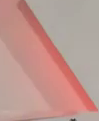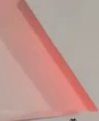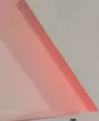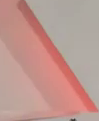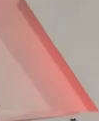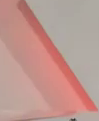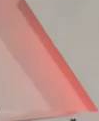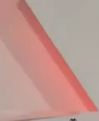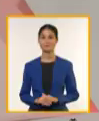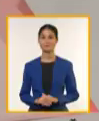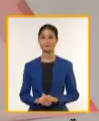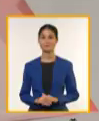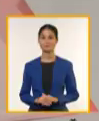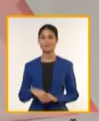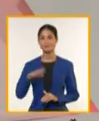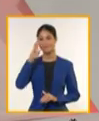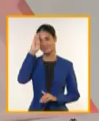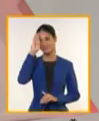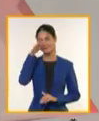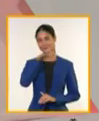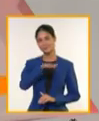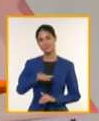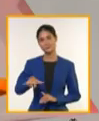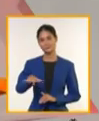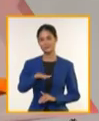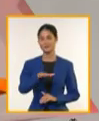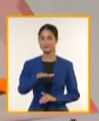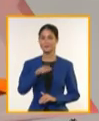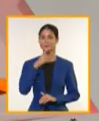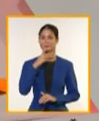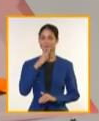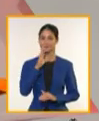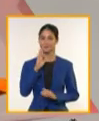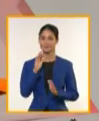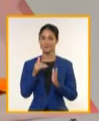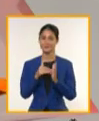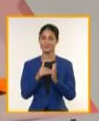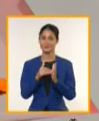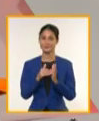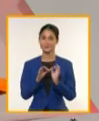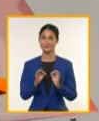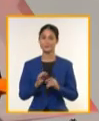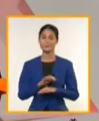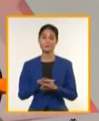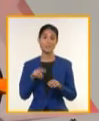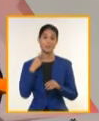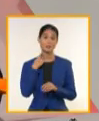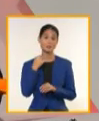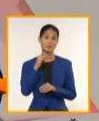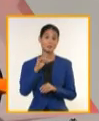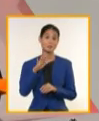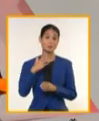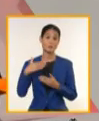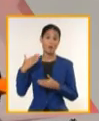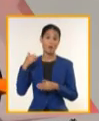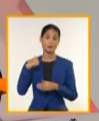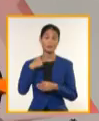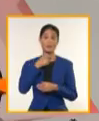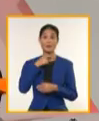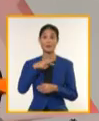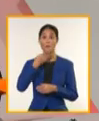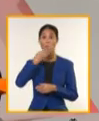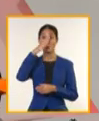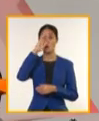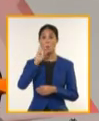Hola, un saludo a toda la teleaudiencia de la Mesa Redonda. Hace 65 años Cuba se convertía en el primer